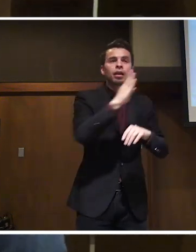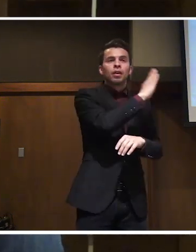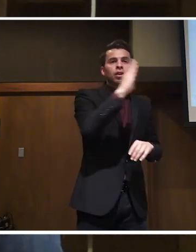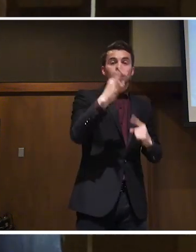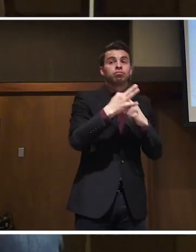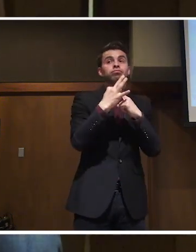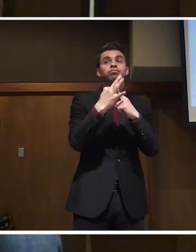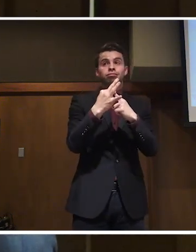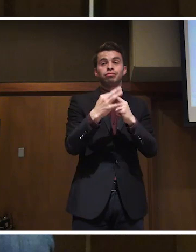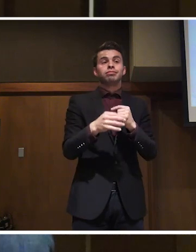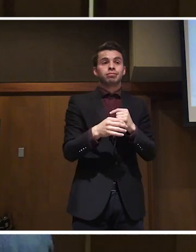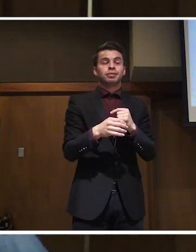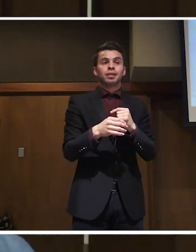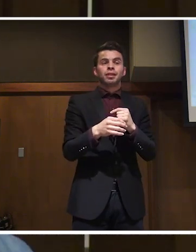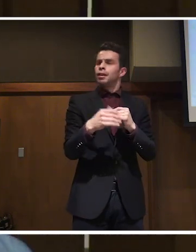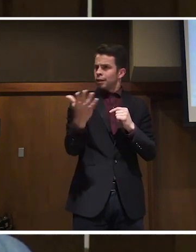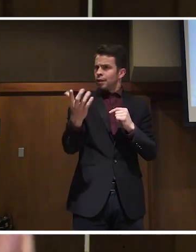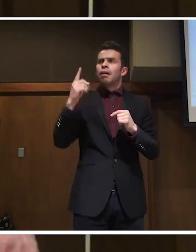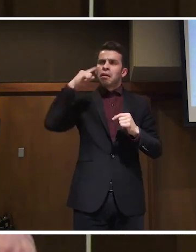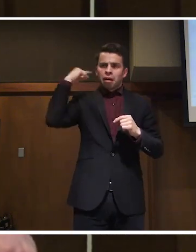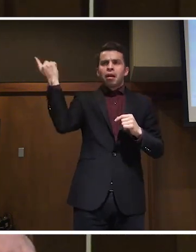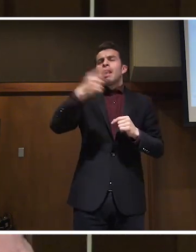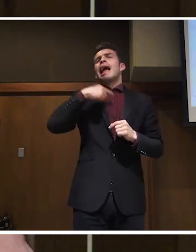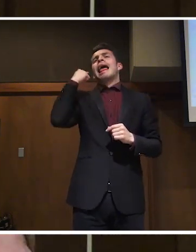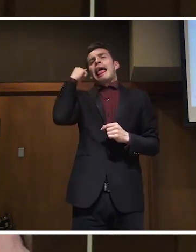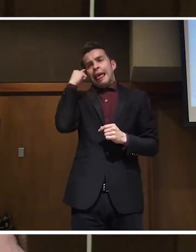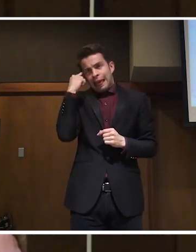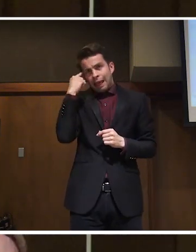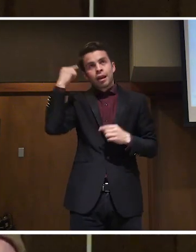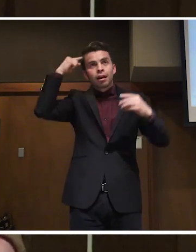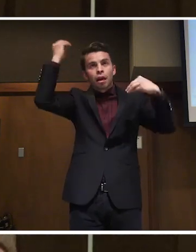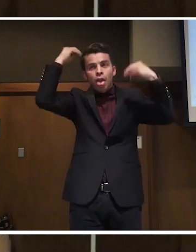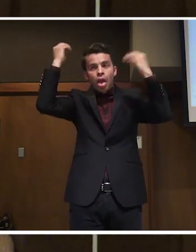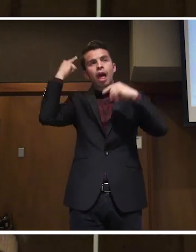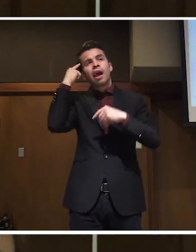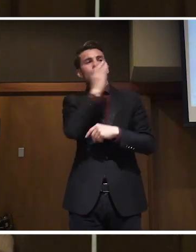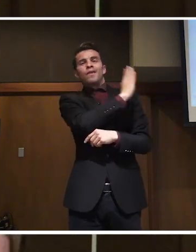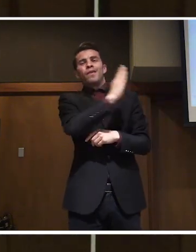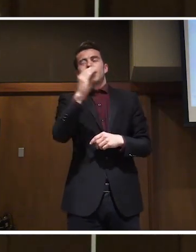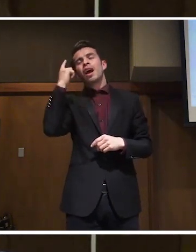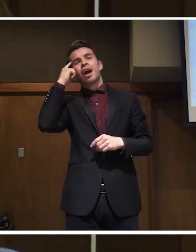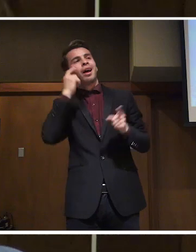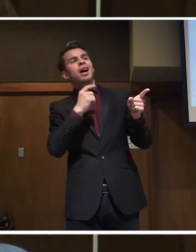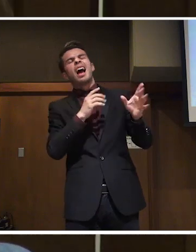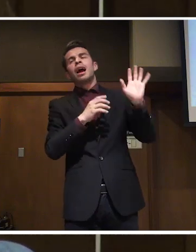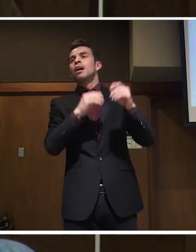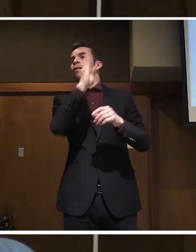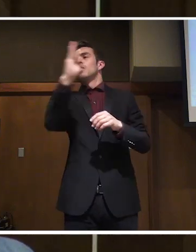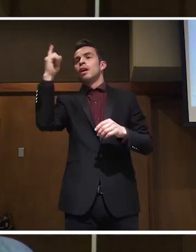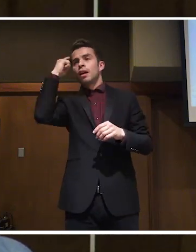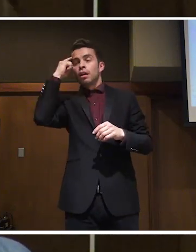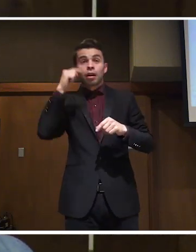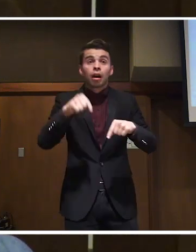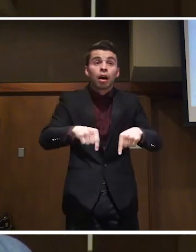creo que también contra lo que usualmente la gente piensa es un valor. Aquí nunca definieron qué clase de